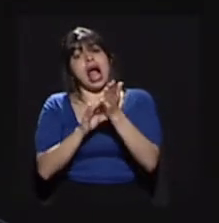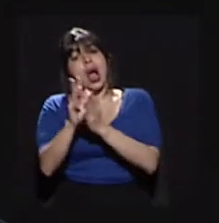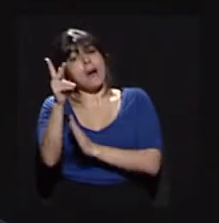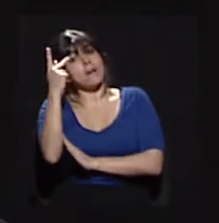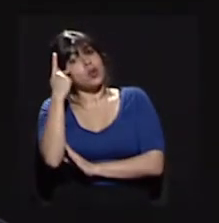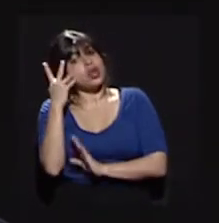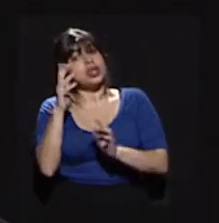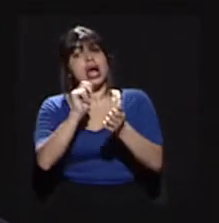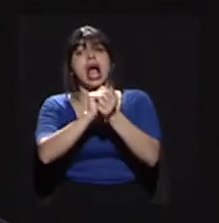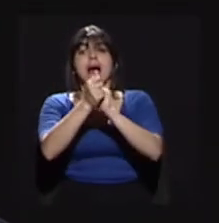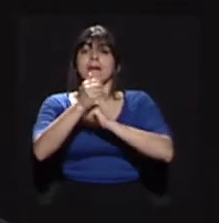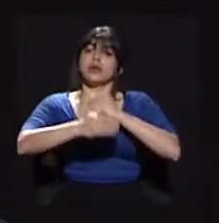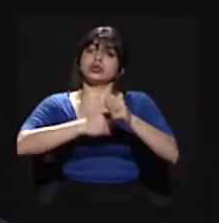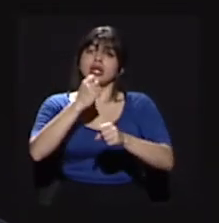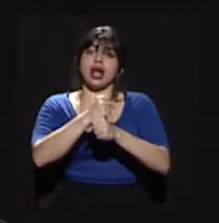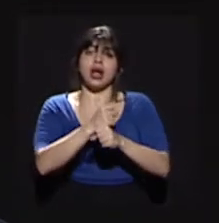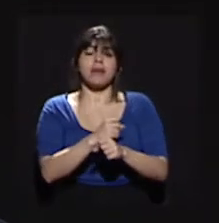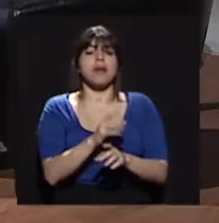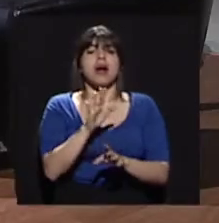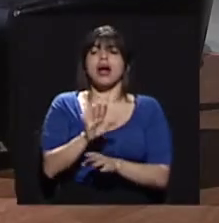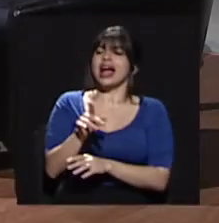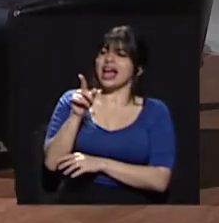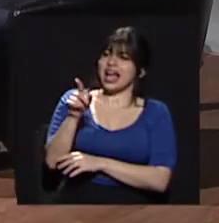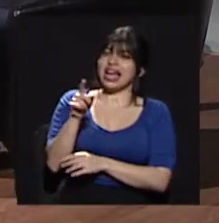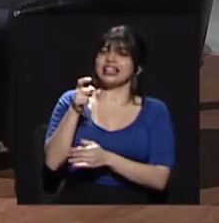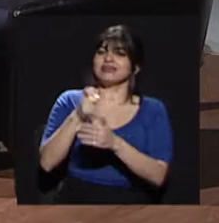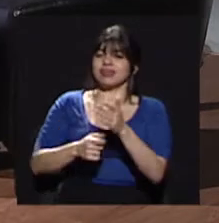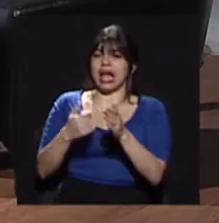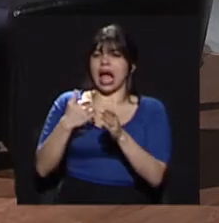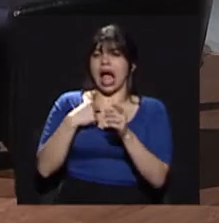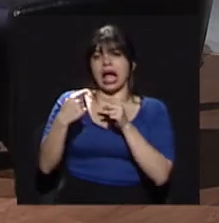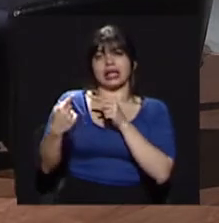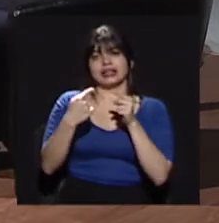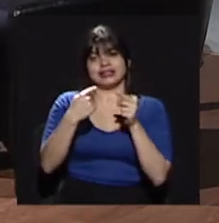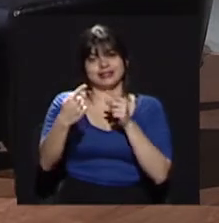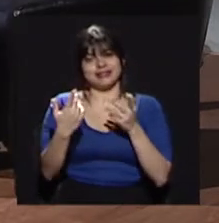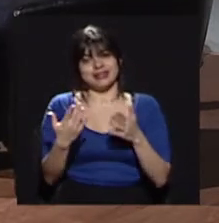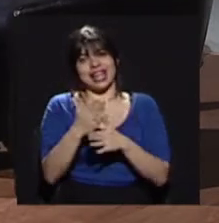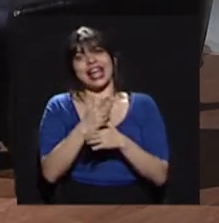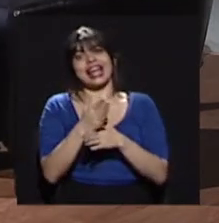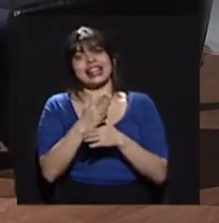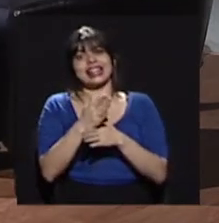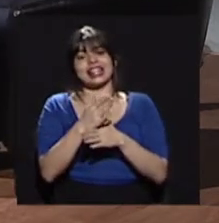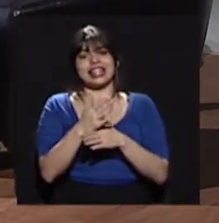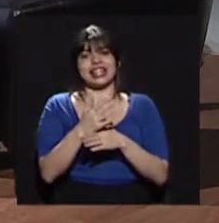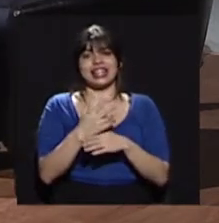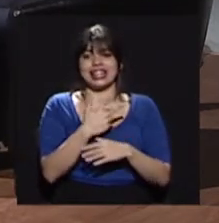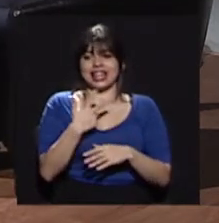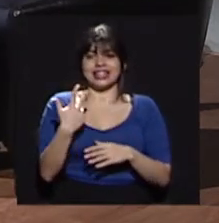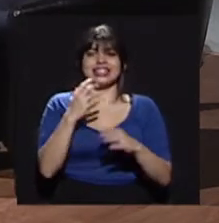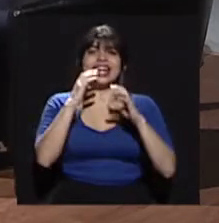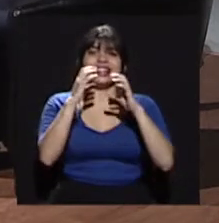y la reforma personal inmensa celebración hay discrepancias entre la